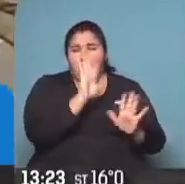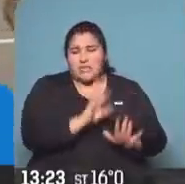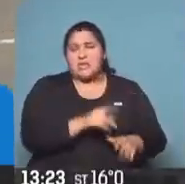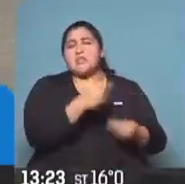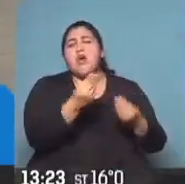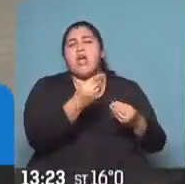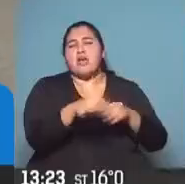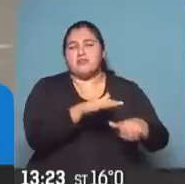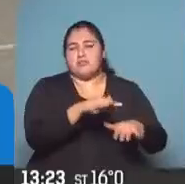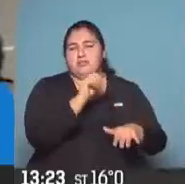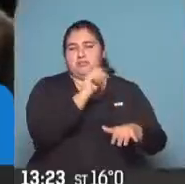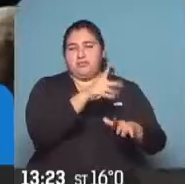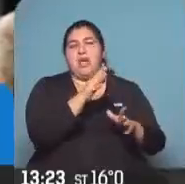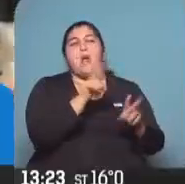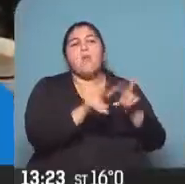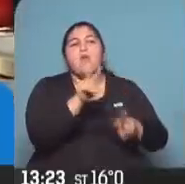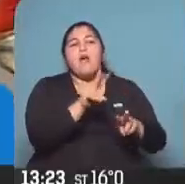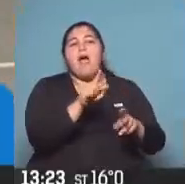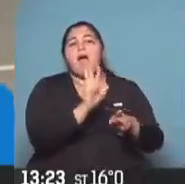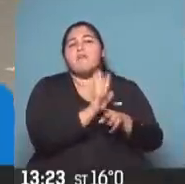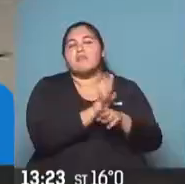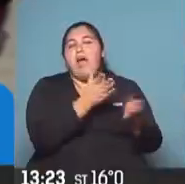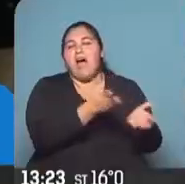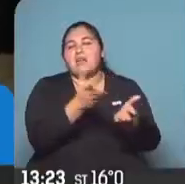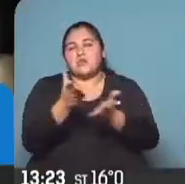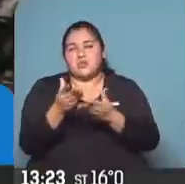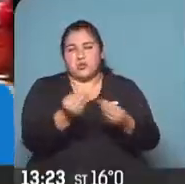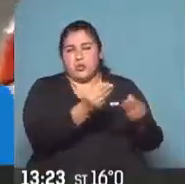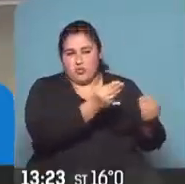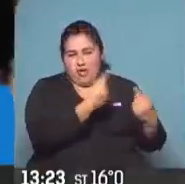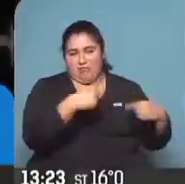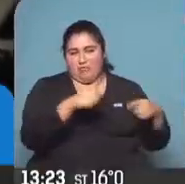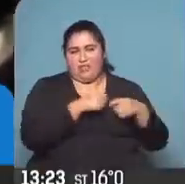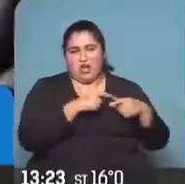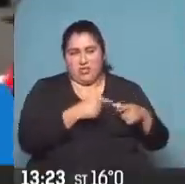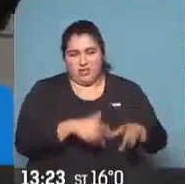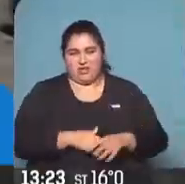operaciones policiales de paso de gendarmería nacional argentina